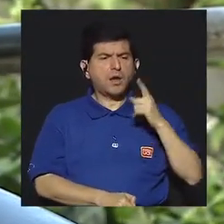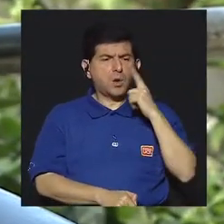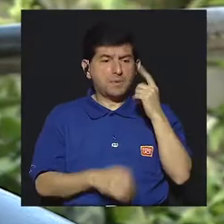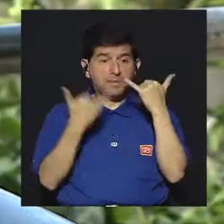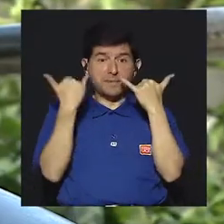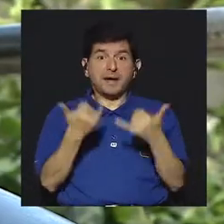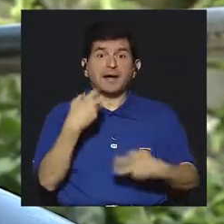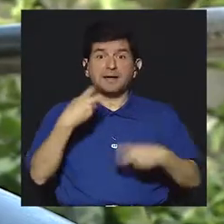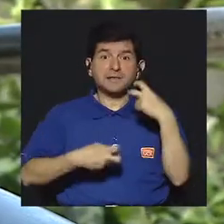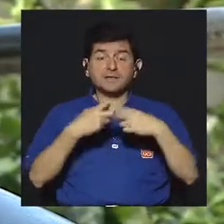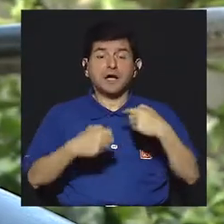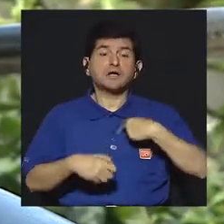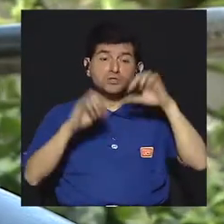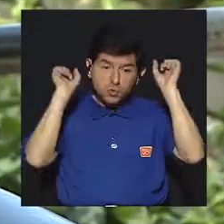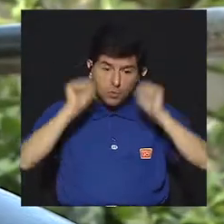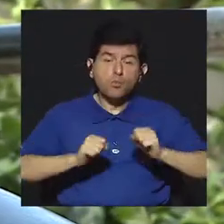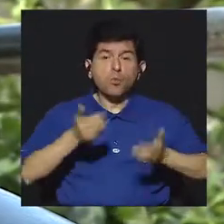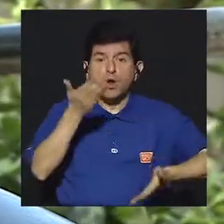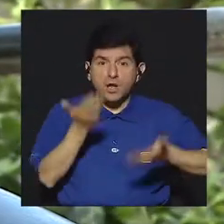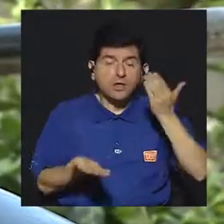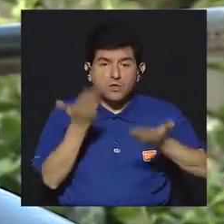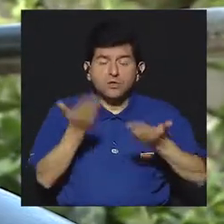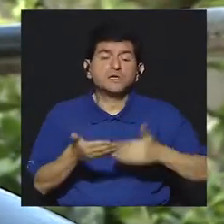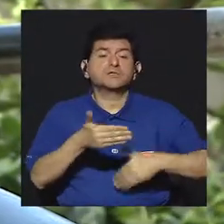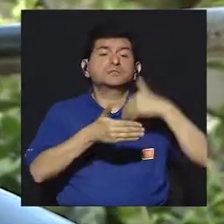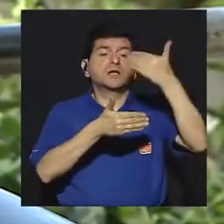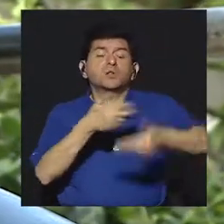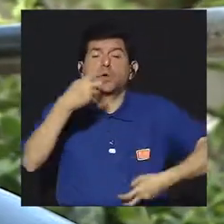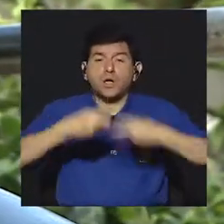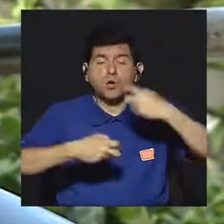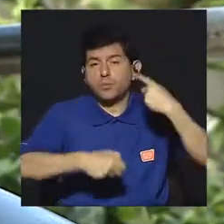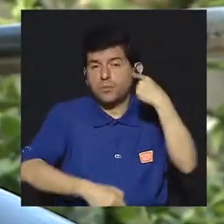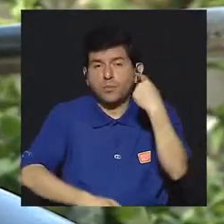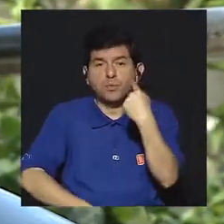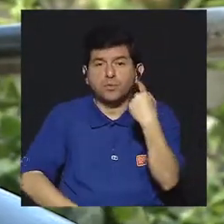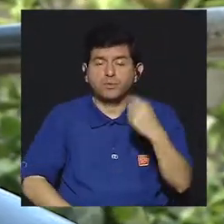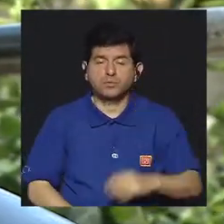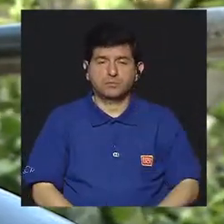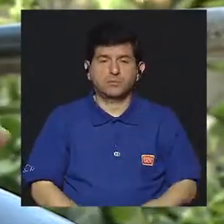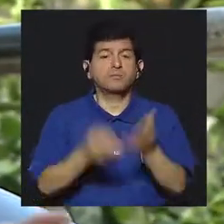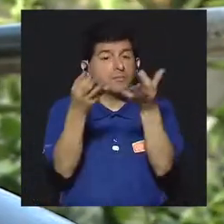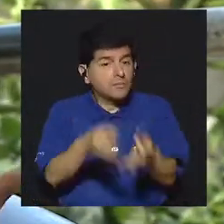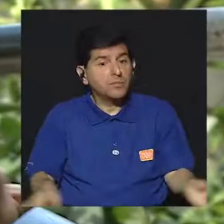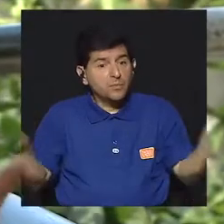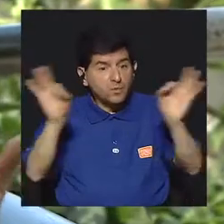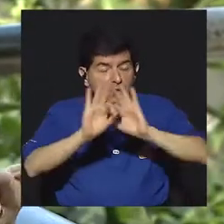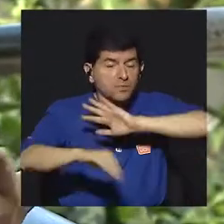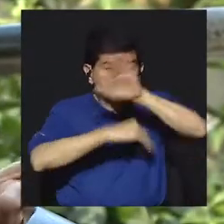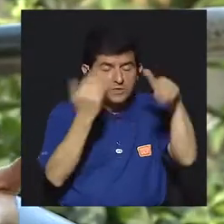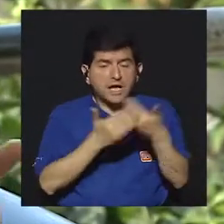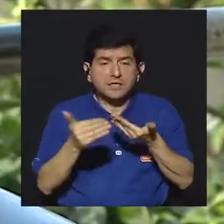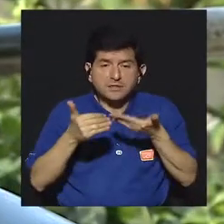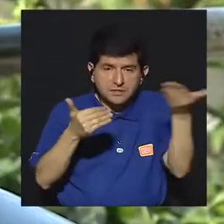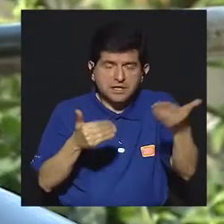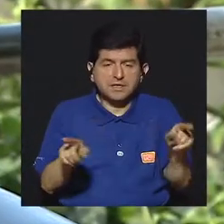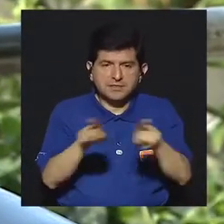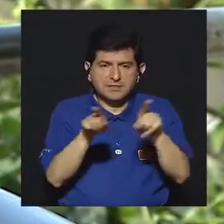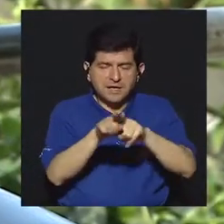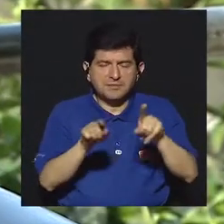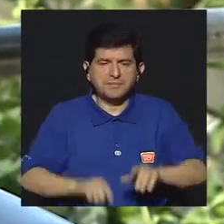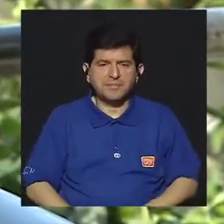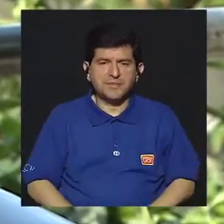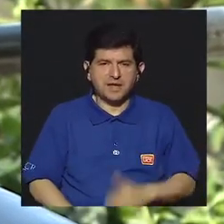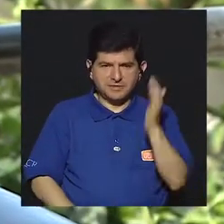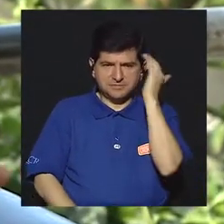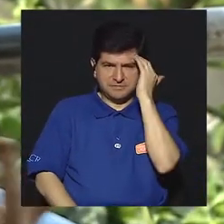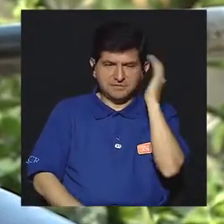papá ya está teniendo problemas, yo puedo estar presentando más adelante un problema de audición. Entonces es muy importante que todos esos factores también los tengamos